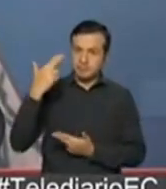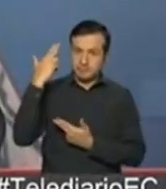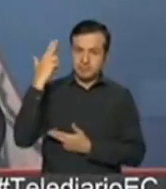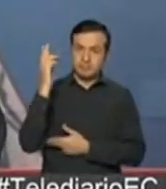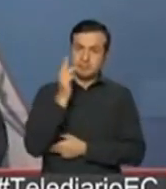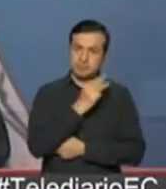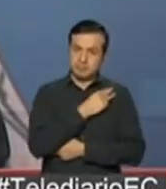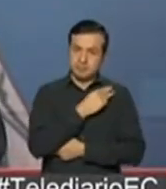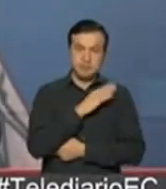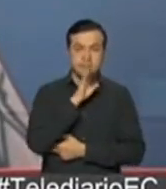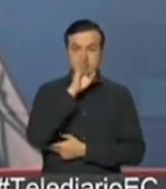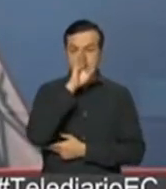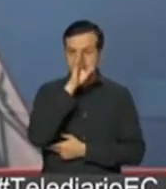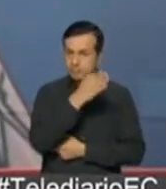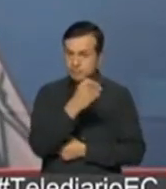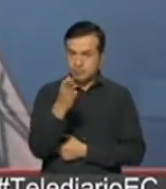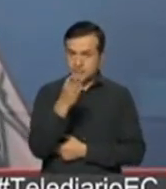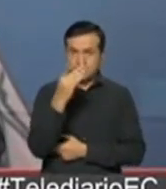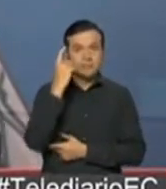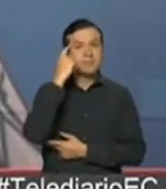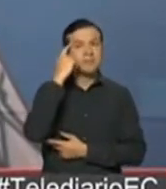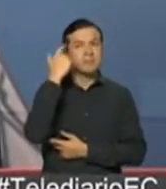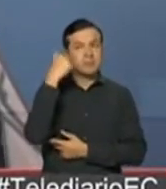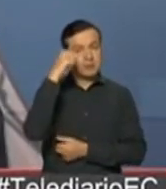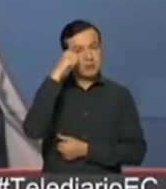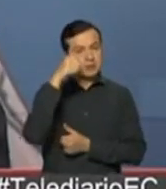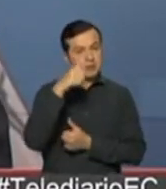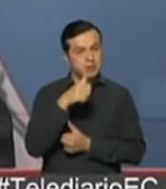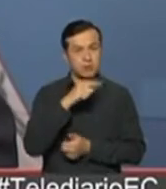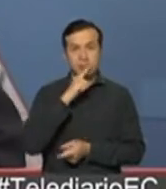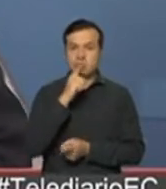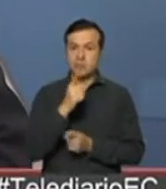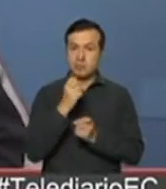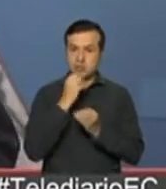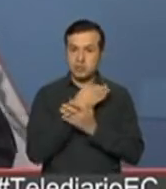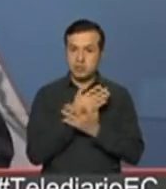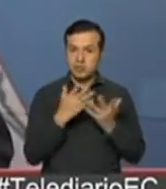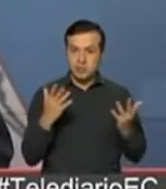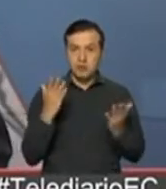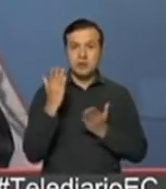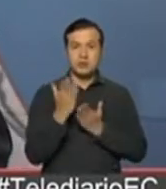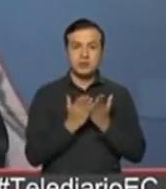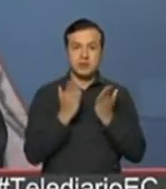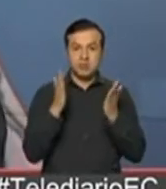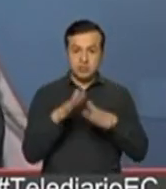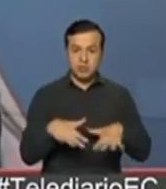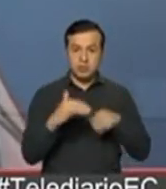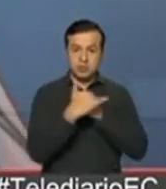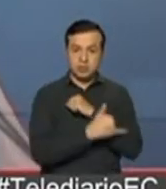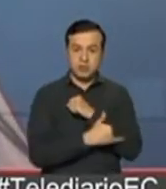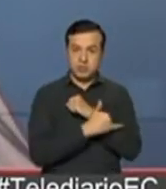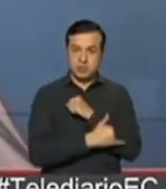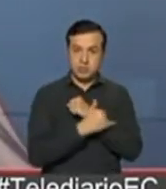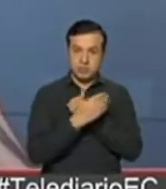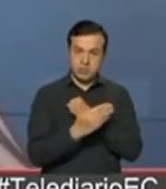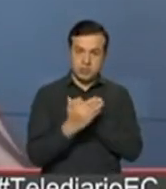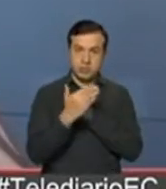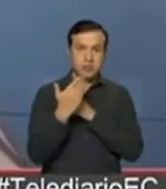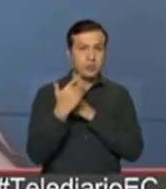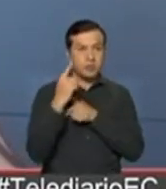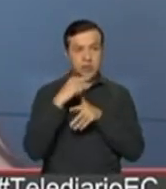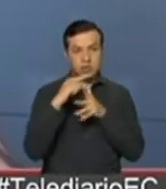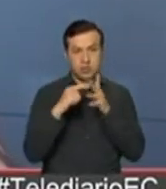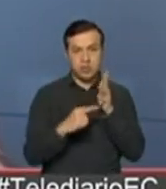acudir y siempre quedarnos me quedo al menos yo con este con estas palabras del servicio a la patria desde el rhein como la